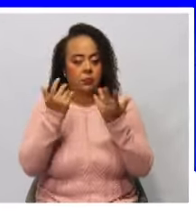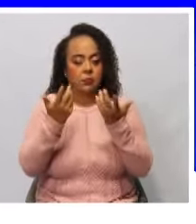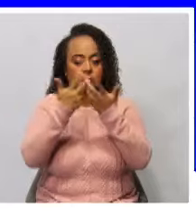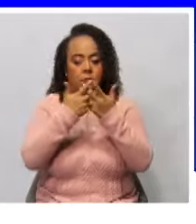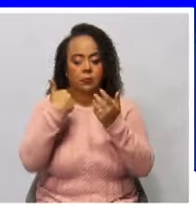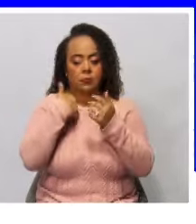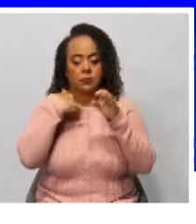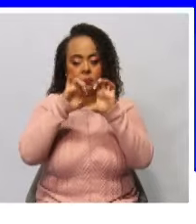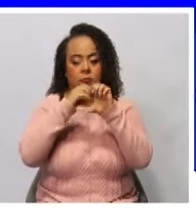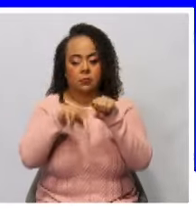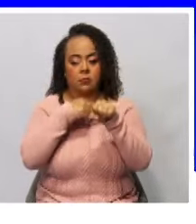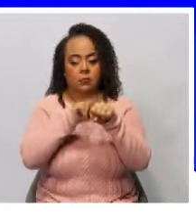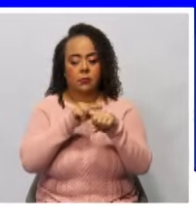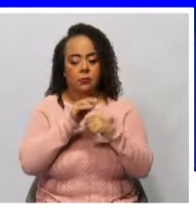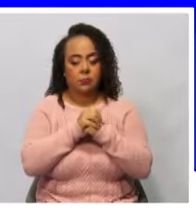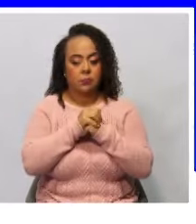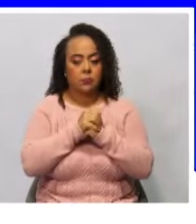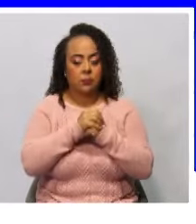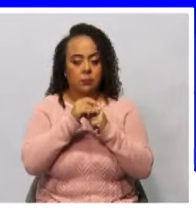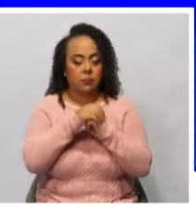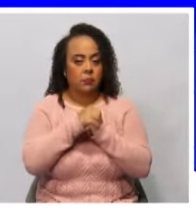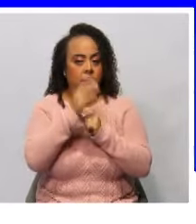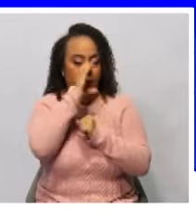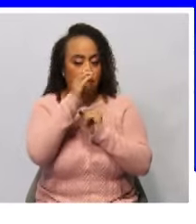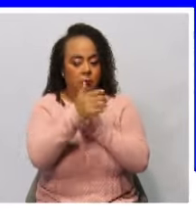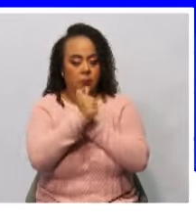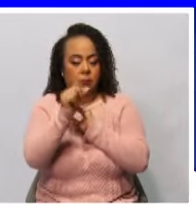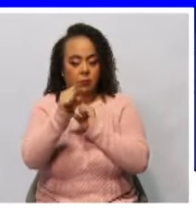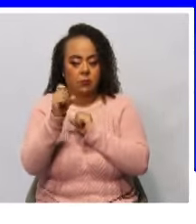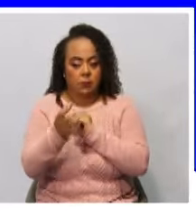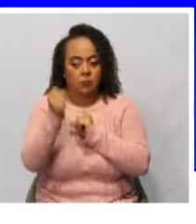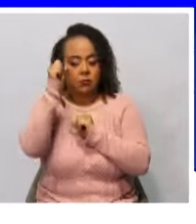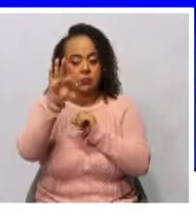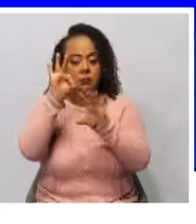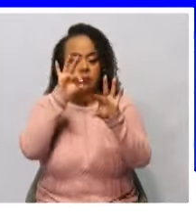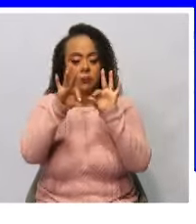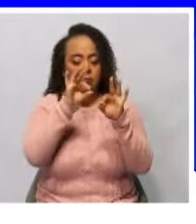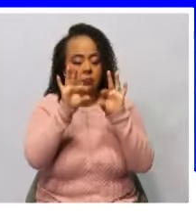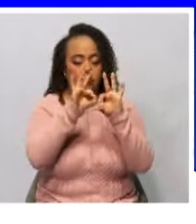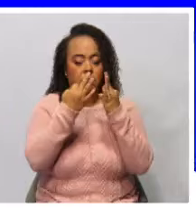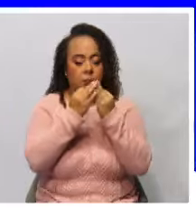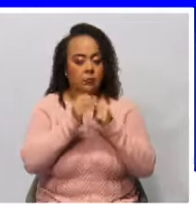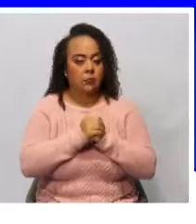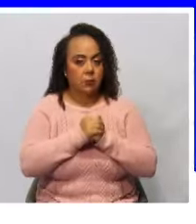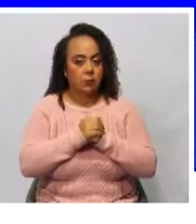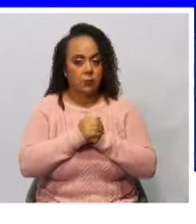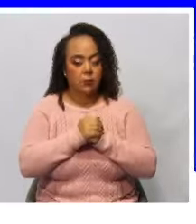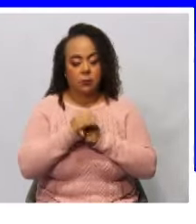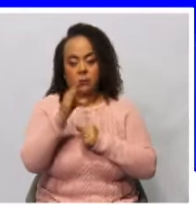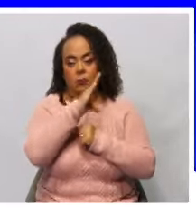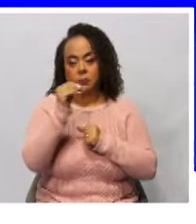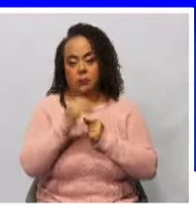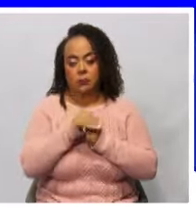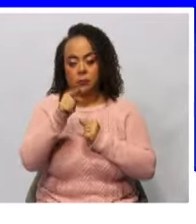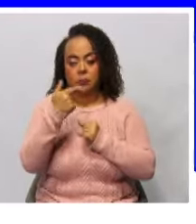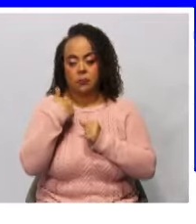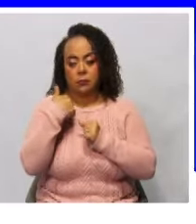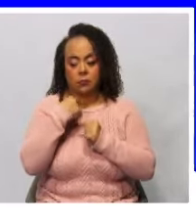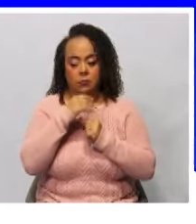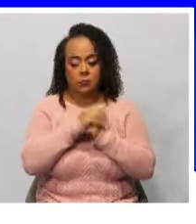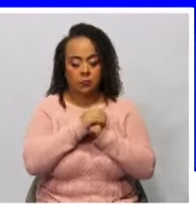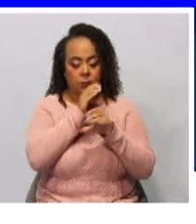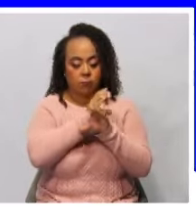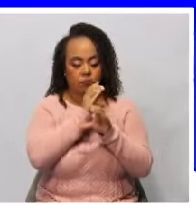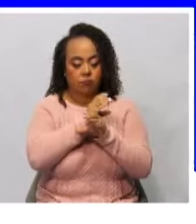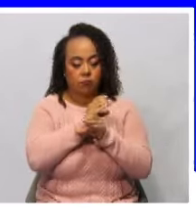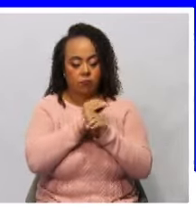la selección nicaragüense de fútbol de buscar talento que sea elegible a partir de los familiares En Costa Rica. en Costa Rica, y vos ahí vas a tener la lupa puesta